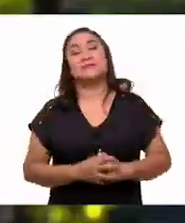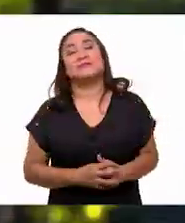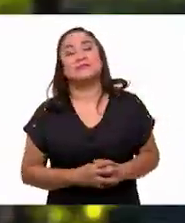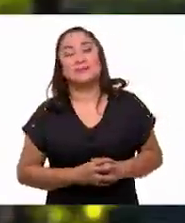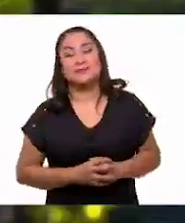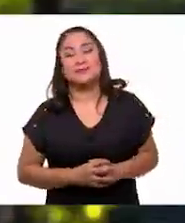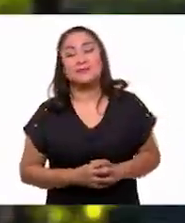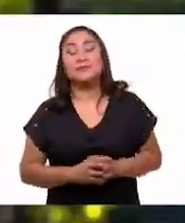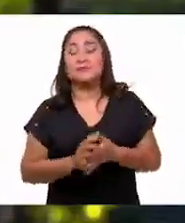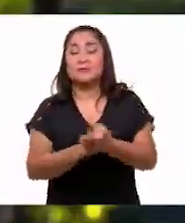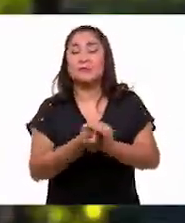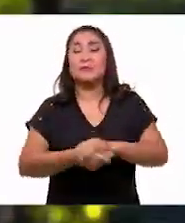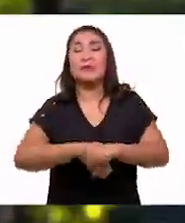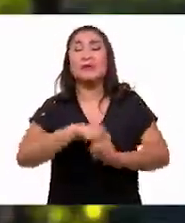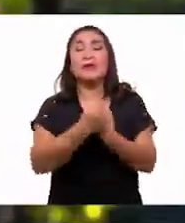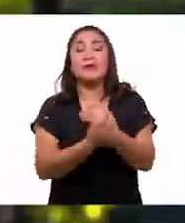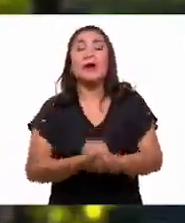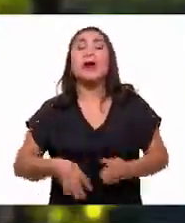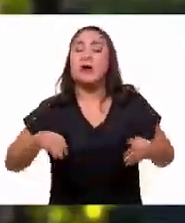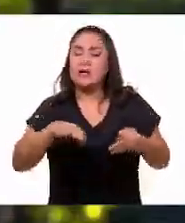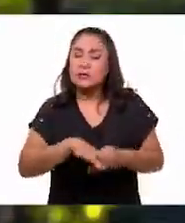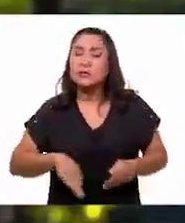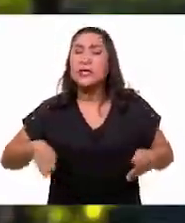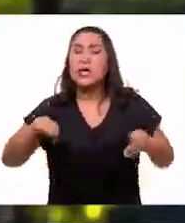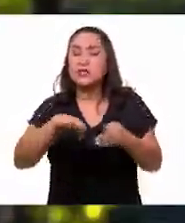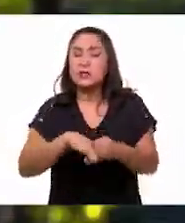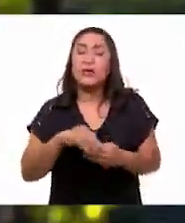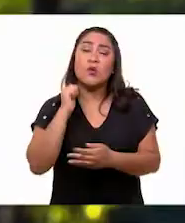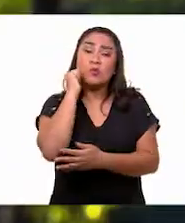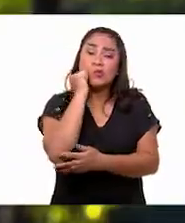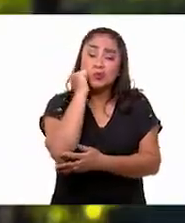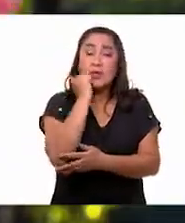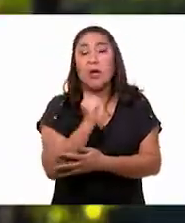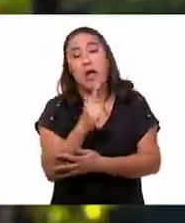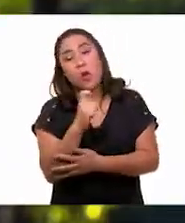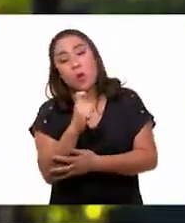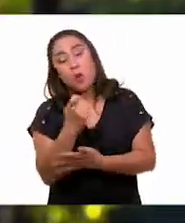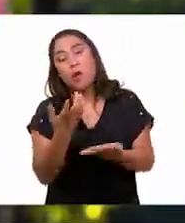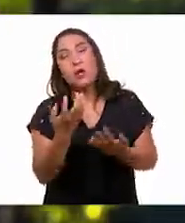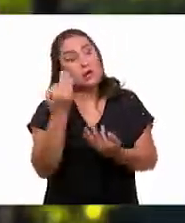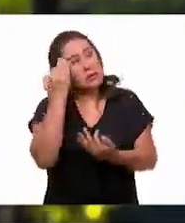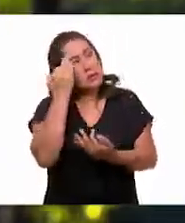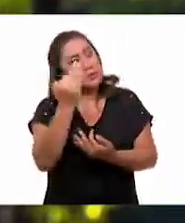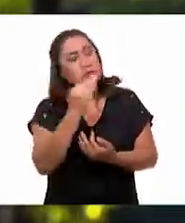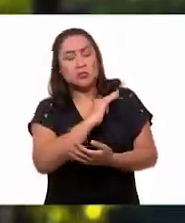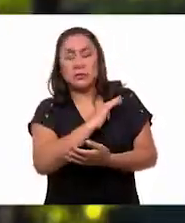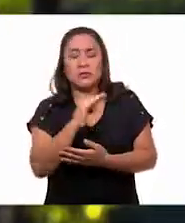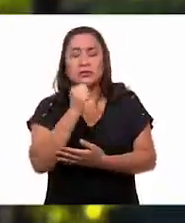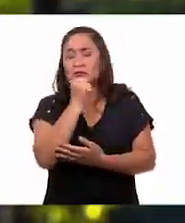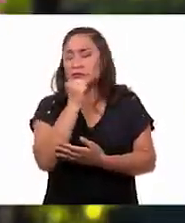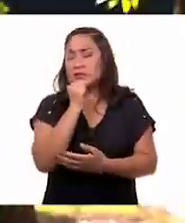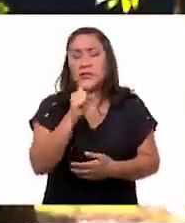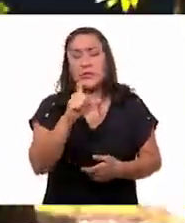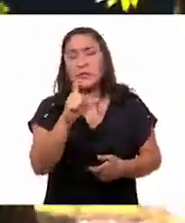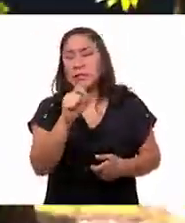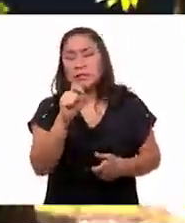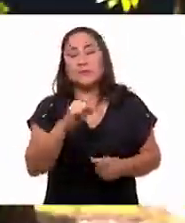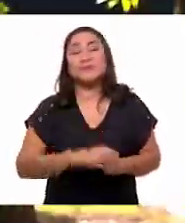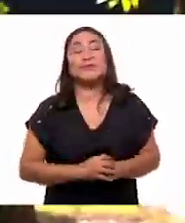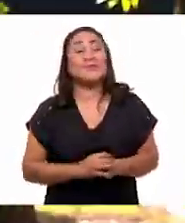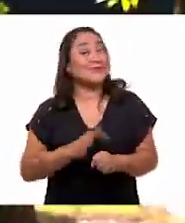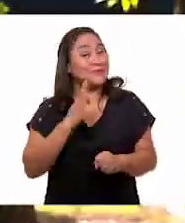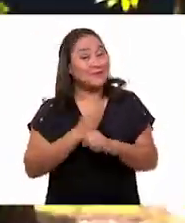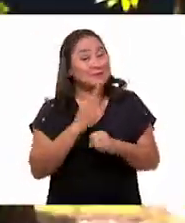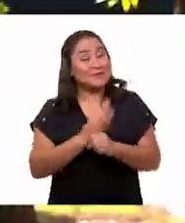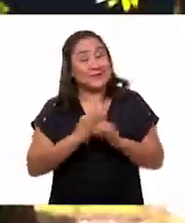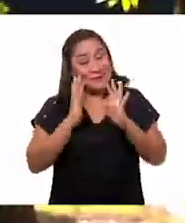cubrebocas. Lava tus manos frecuentemente con agua y con jabón por lo menos durante 20 segundos. Ahora